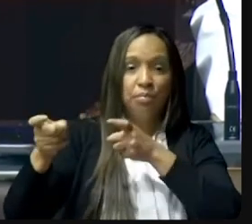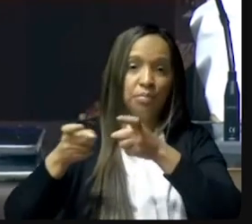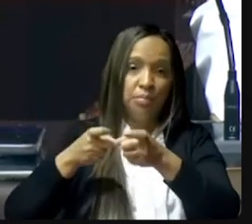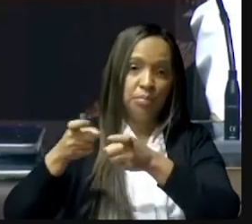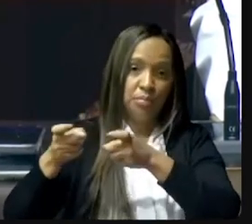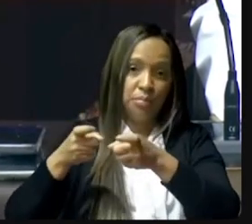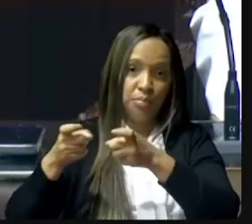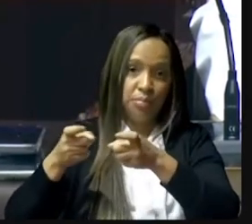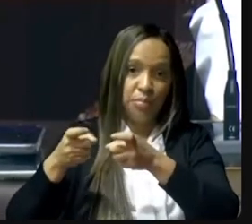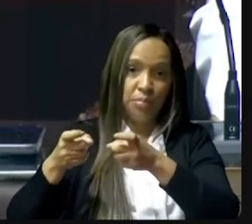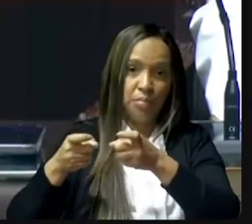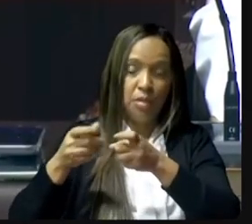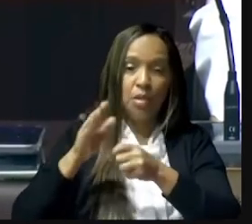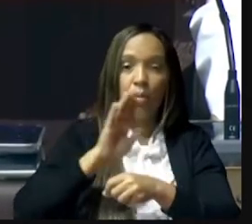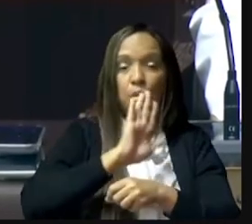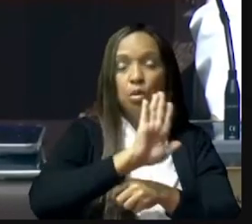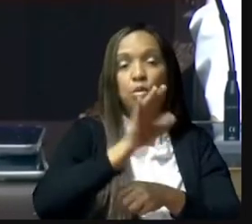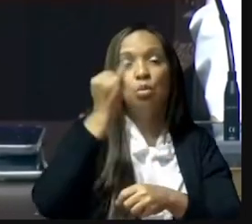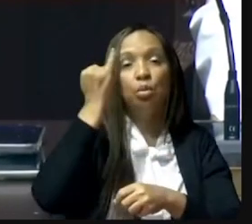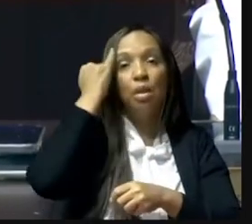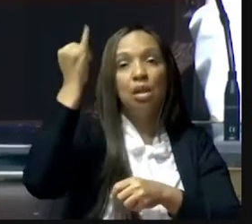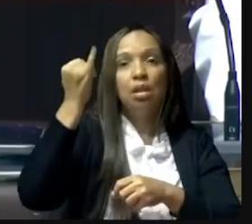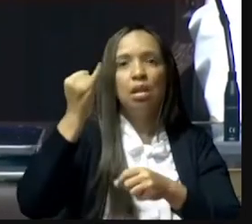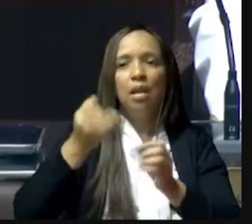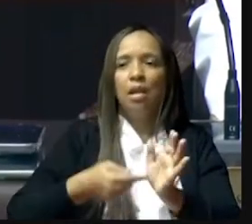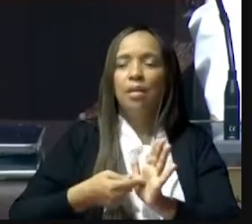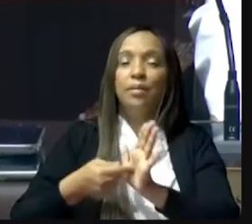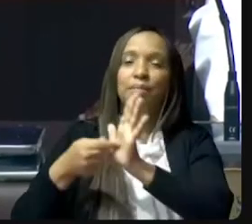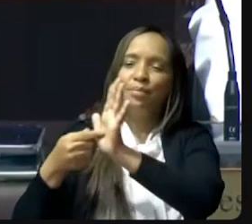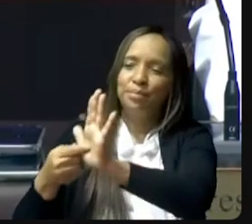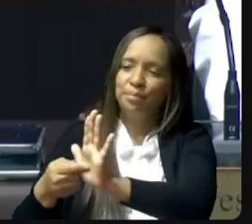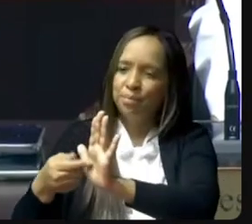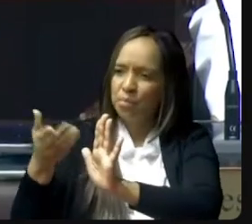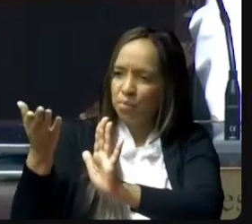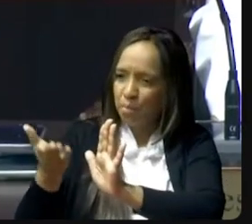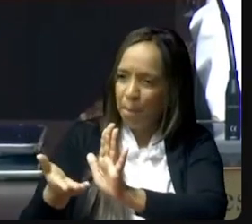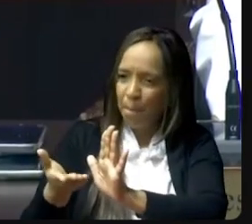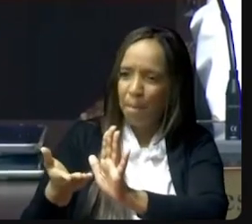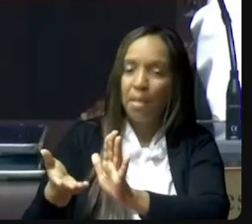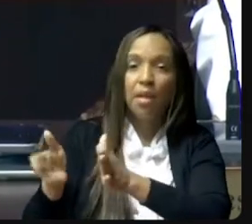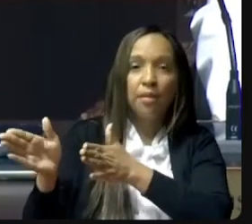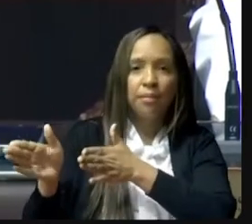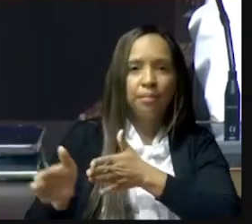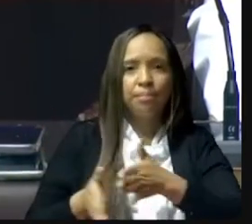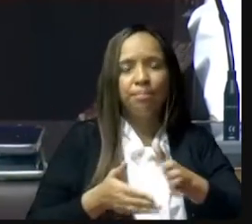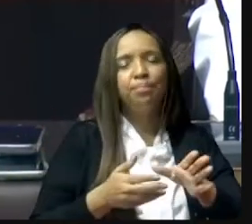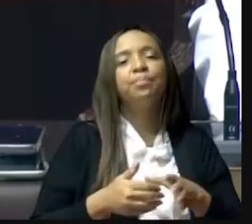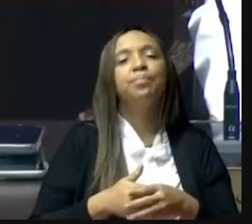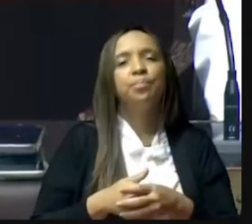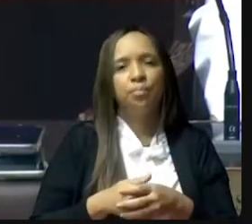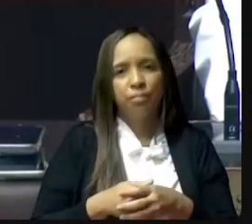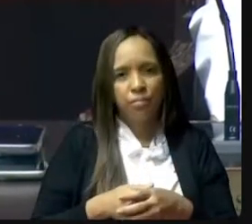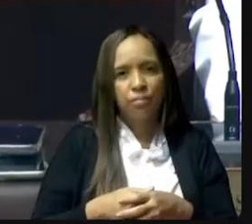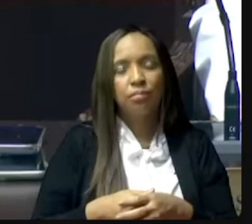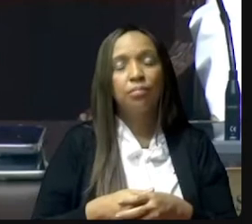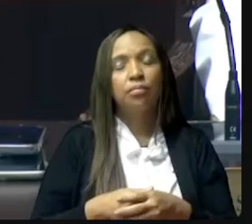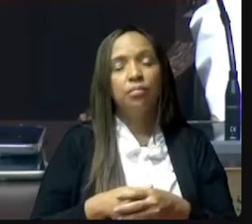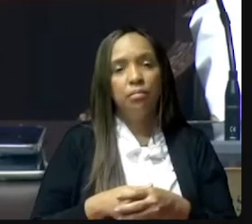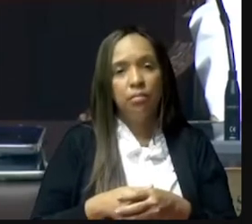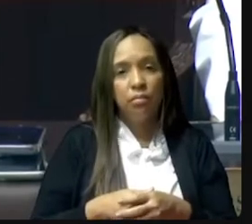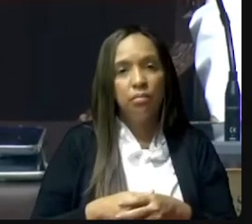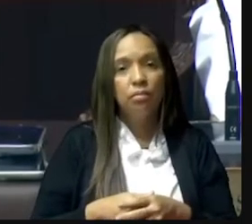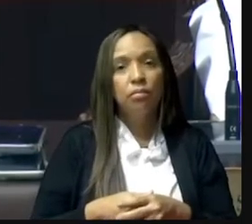comisiones qué ocurre que cuando los voceros se ponen de acuerdo verdad todavía se ponen de